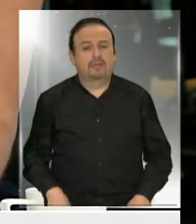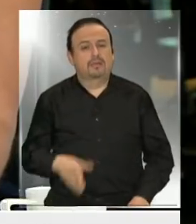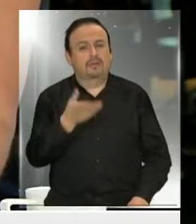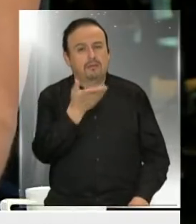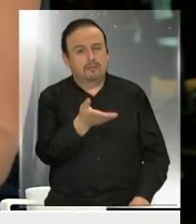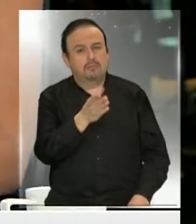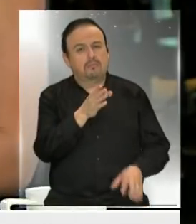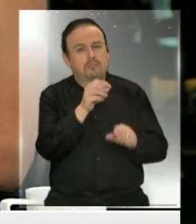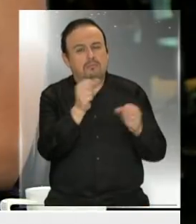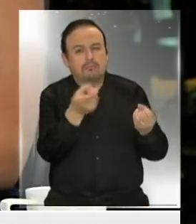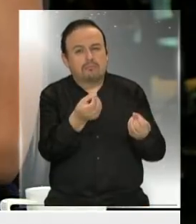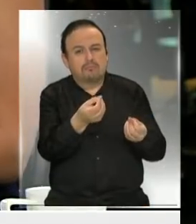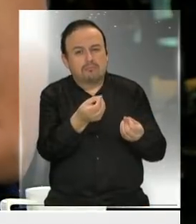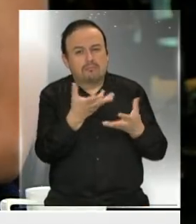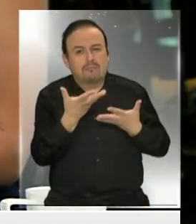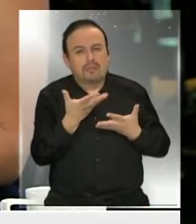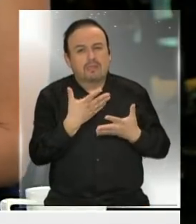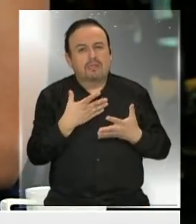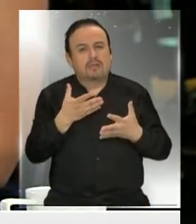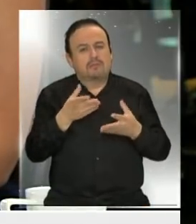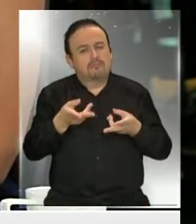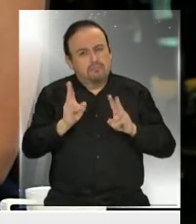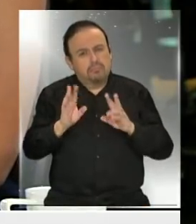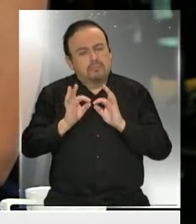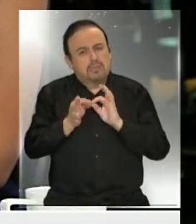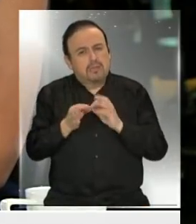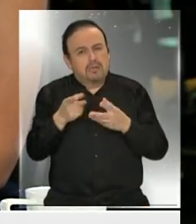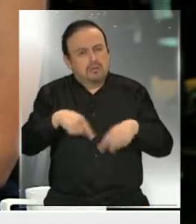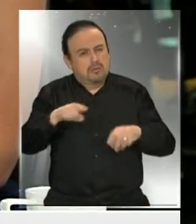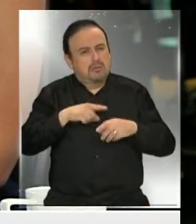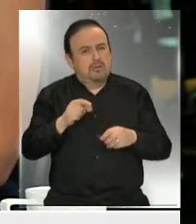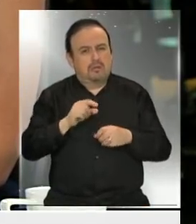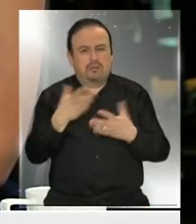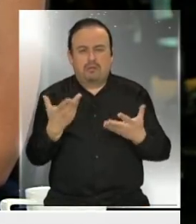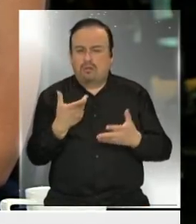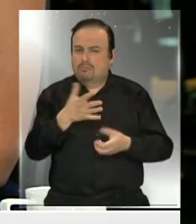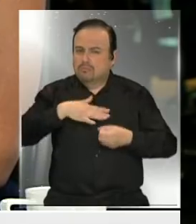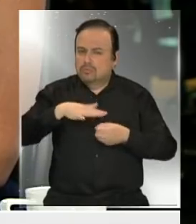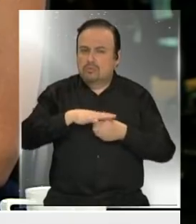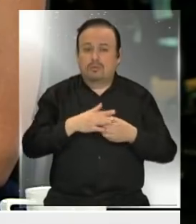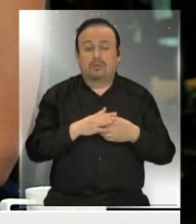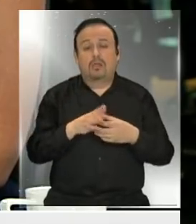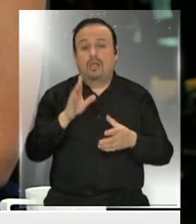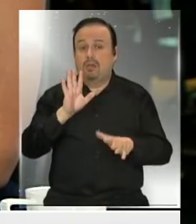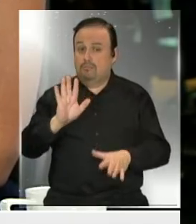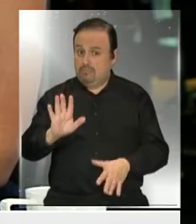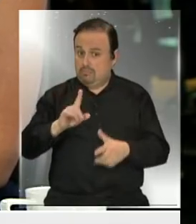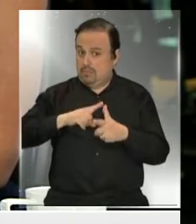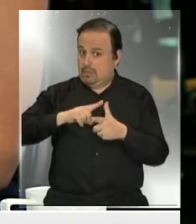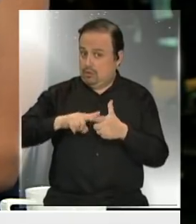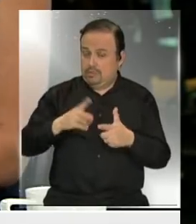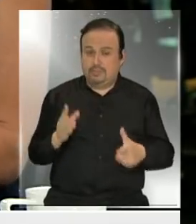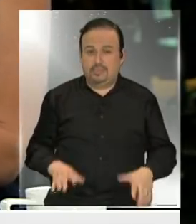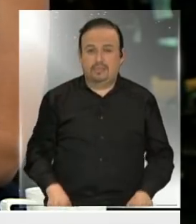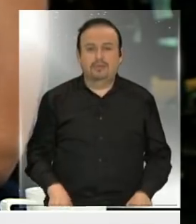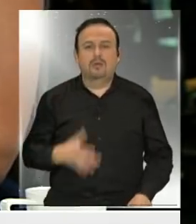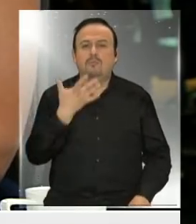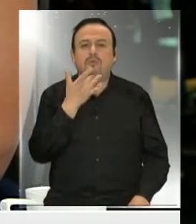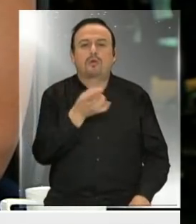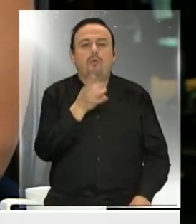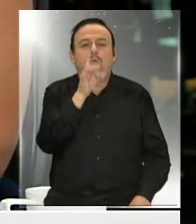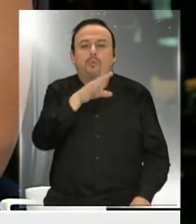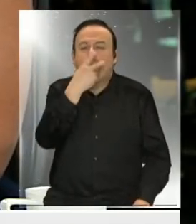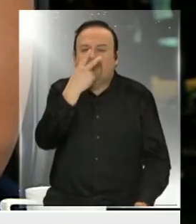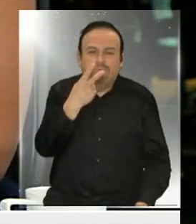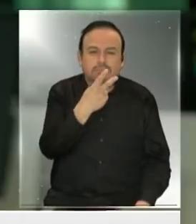puede ser una interpretación legítima de ellos de lo que está pasando en términos de un movimiento social entonces por qué por qué una